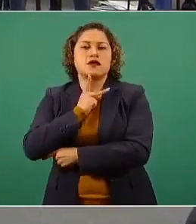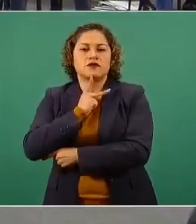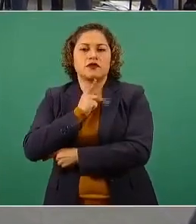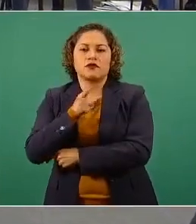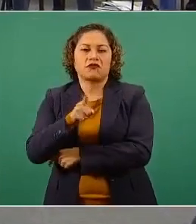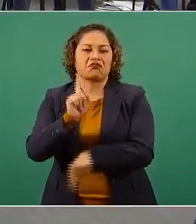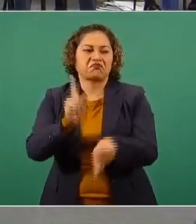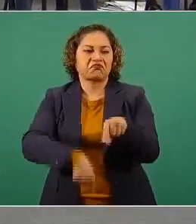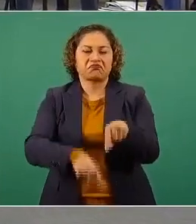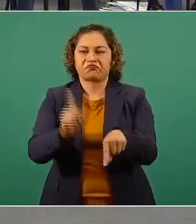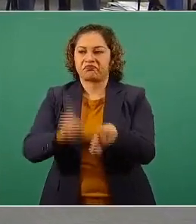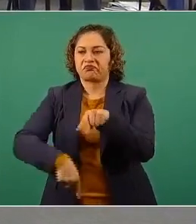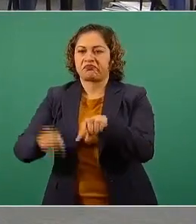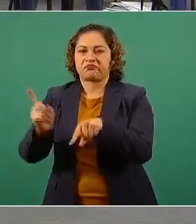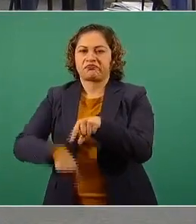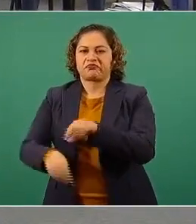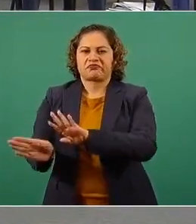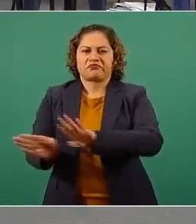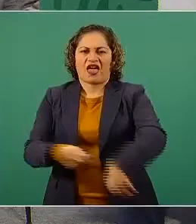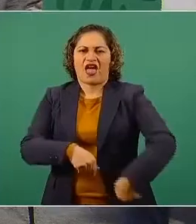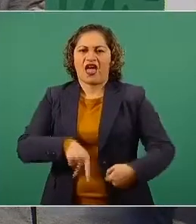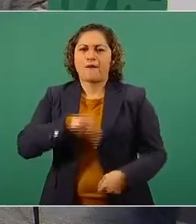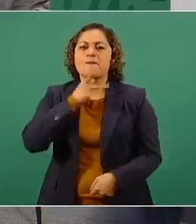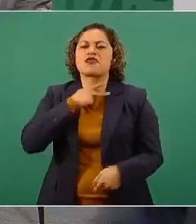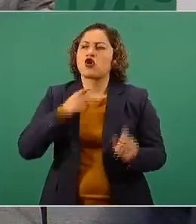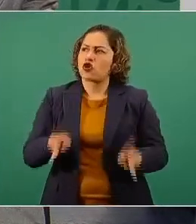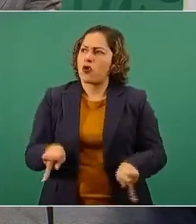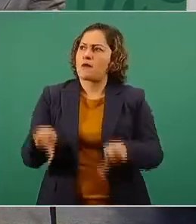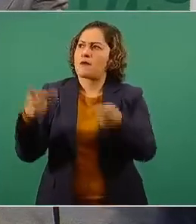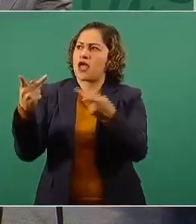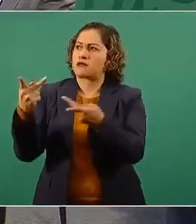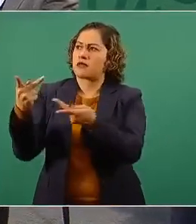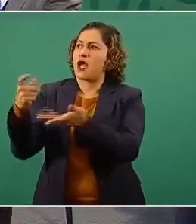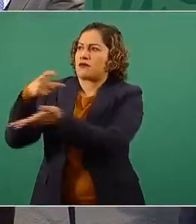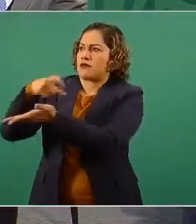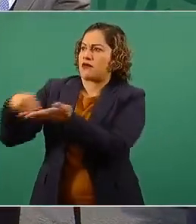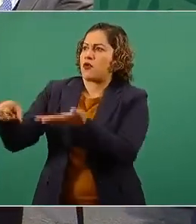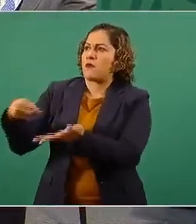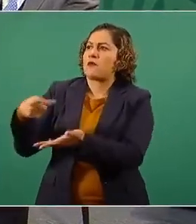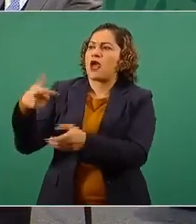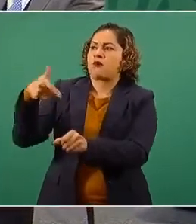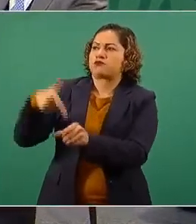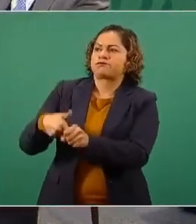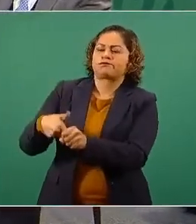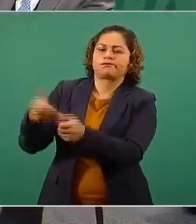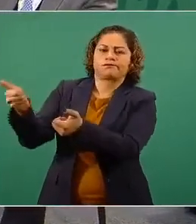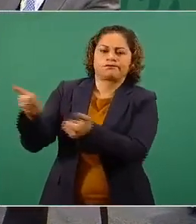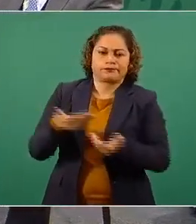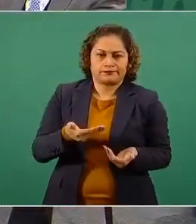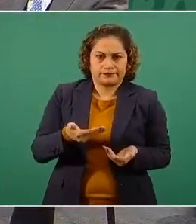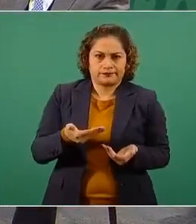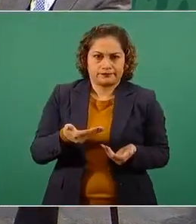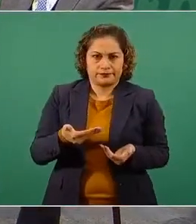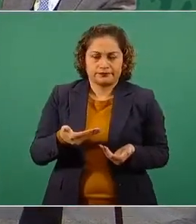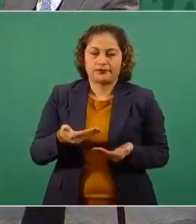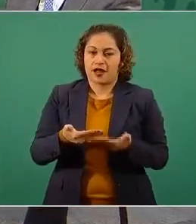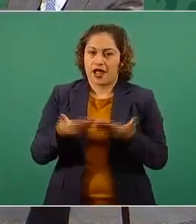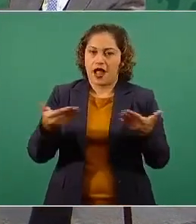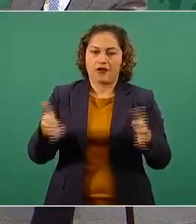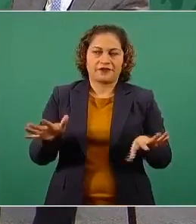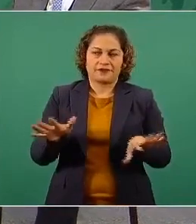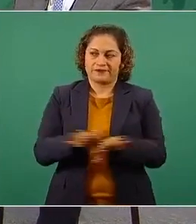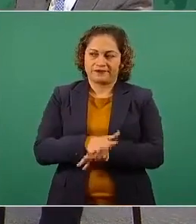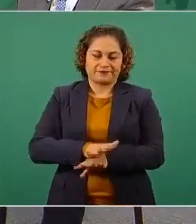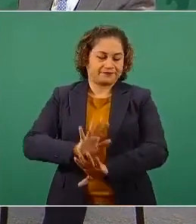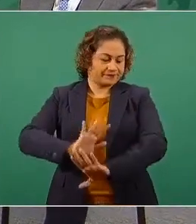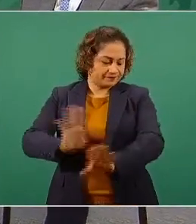petróleo y a comprar las gasolinas. Ahora estamos dándole vuelta a eso para ser autosuficientes por todas